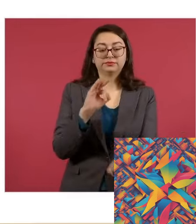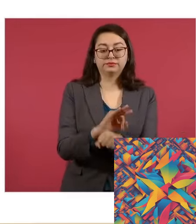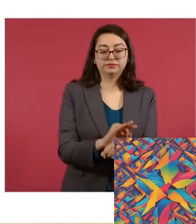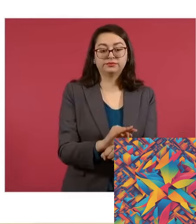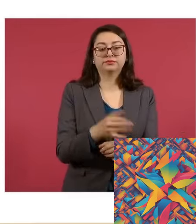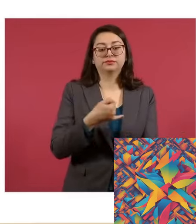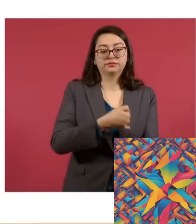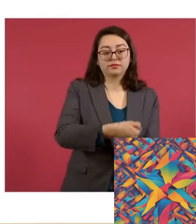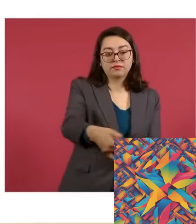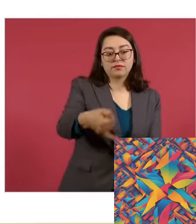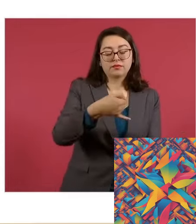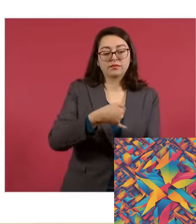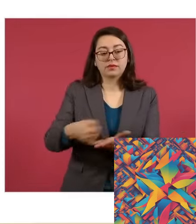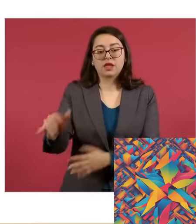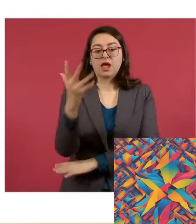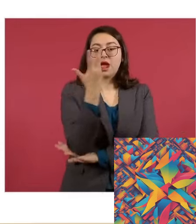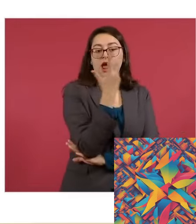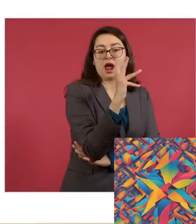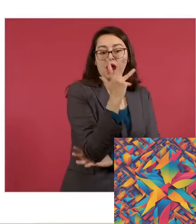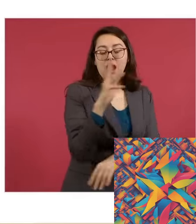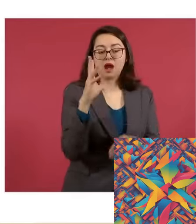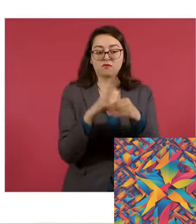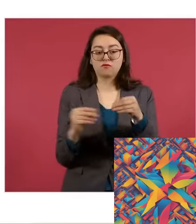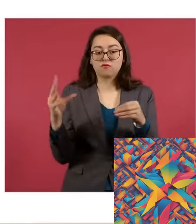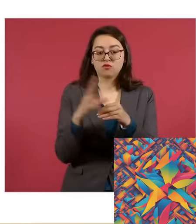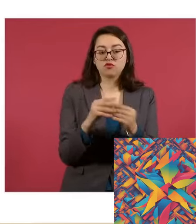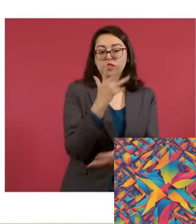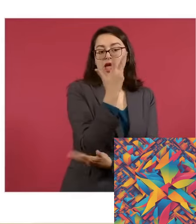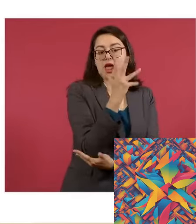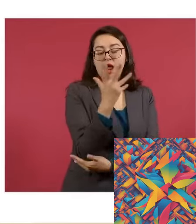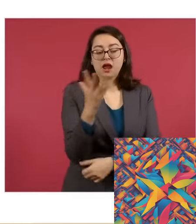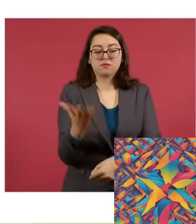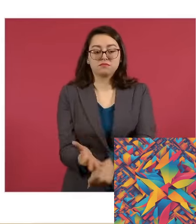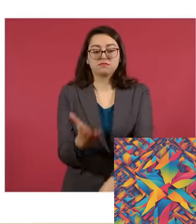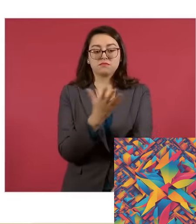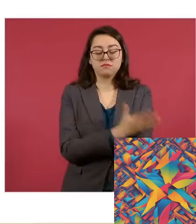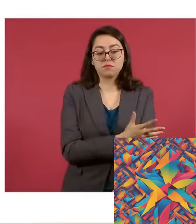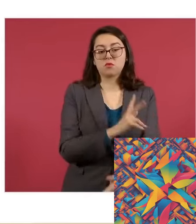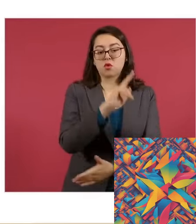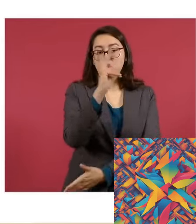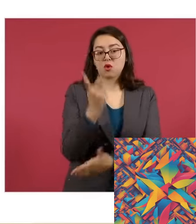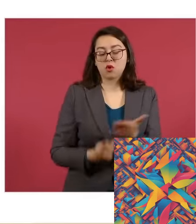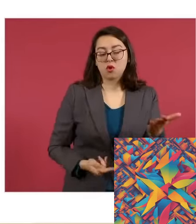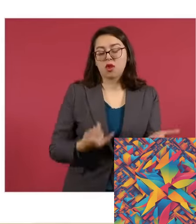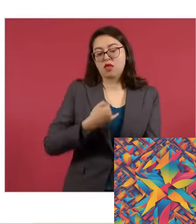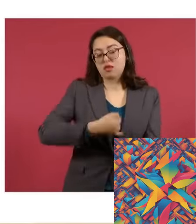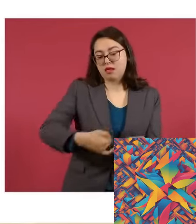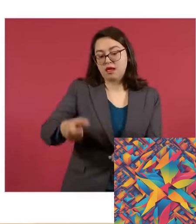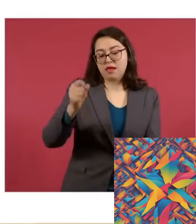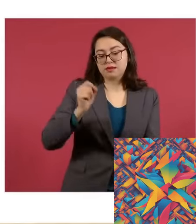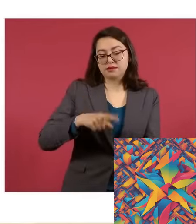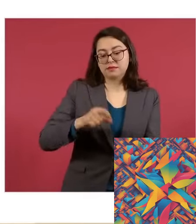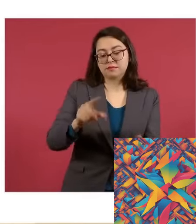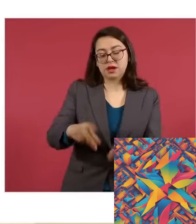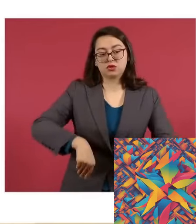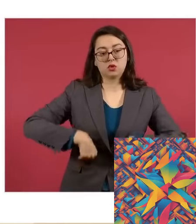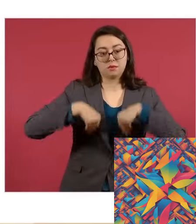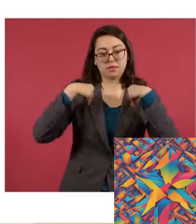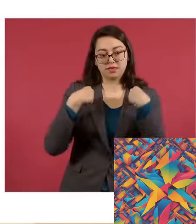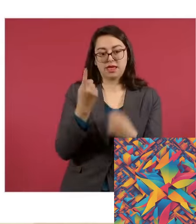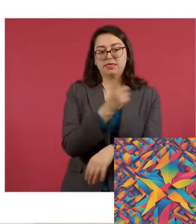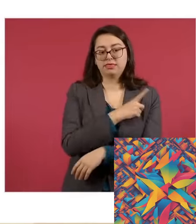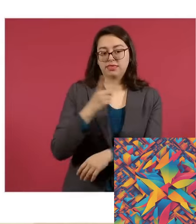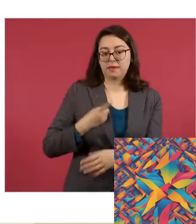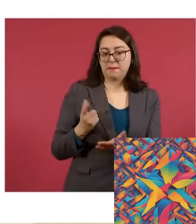exigiendo una disculpa por parte de Estados Unidos. Este escenario nos ofrece una oportunidad única para reflexionar sobre la